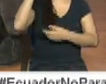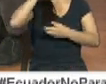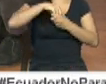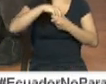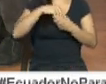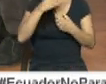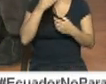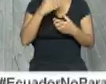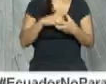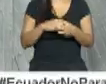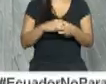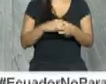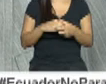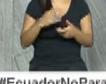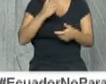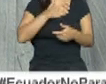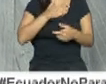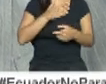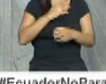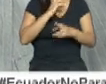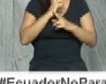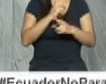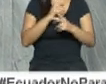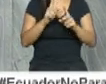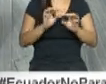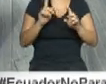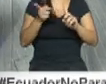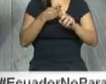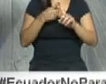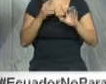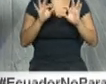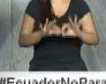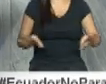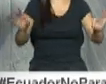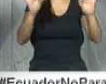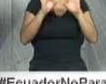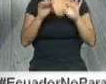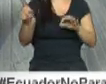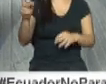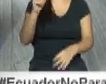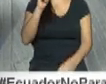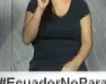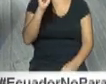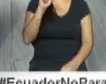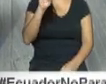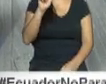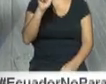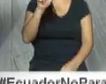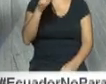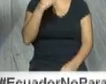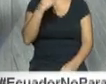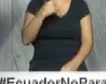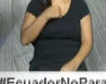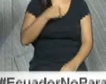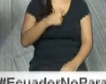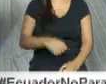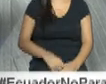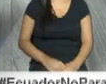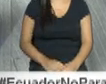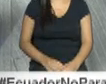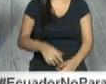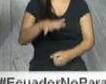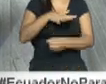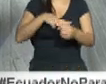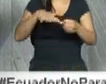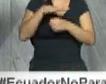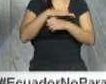de responder esta pregunta, yo creo que es importante destacar algunos elementos que ya lo mencionó Daniel. O sea, mira, nuestros